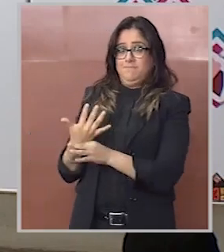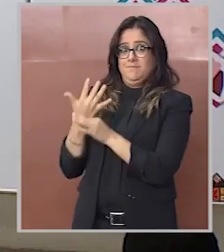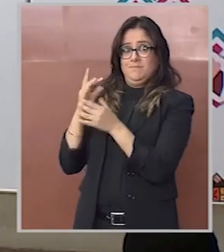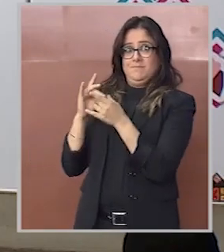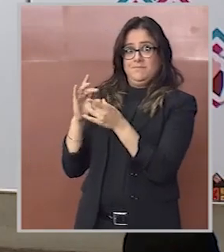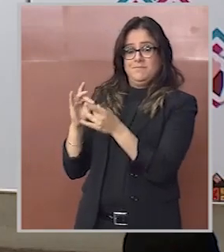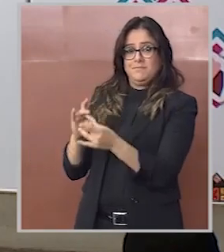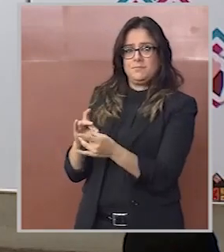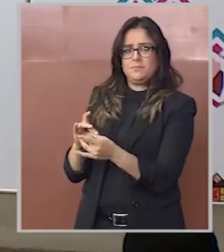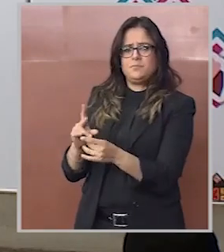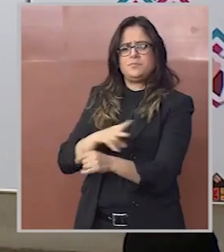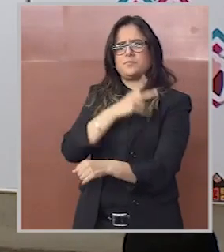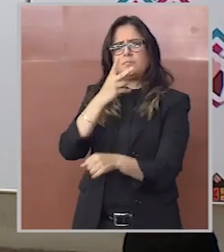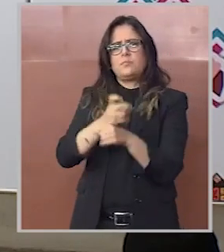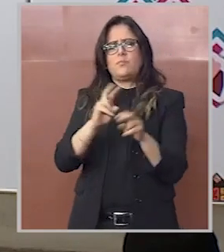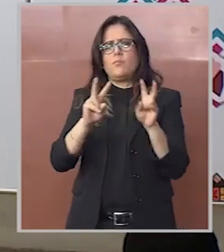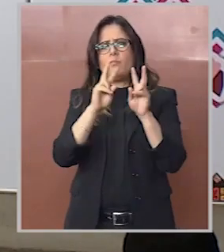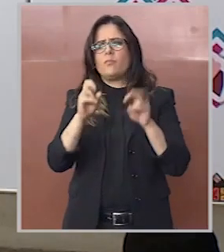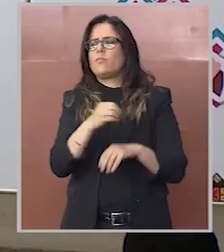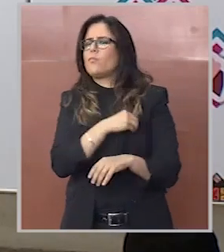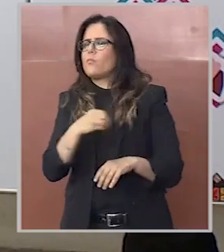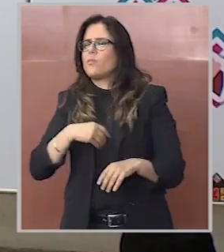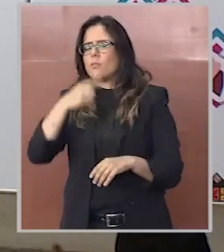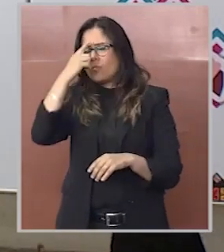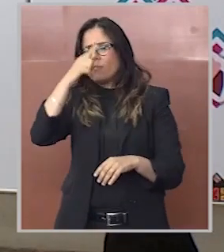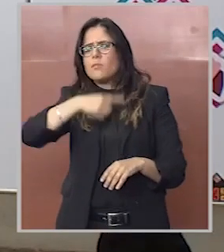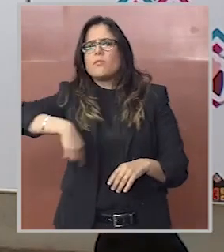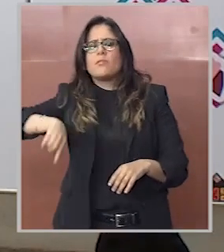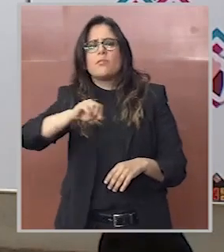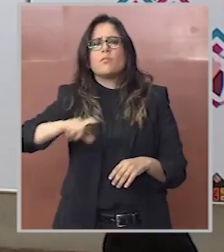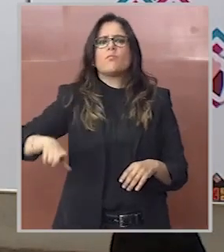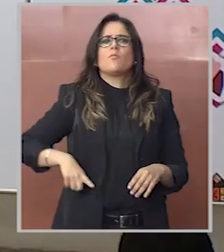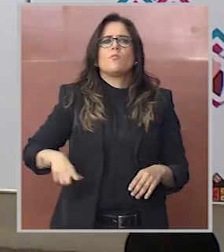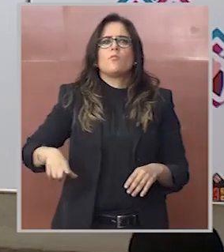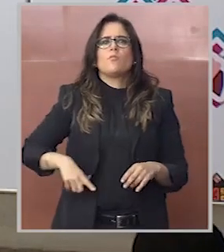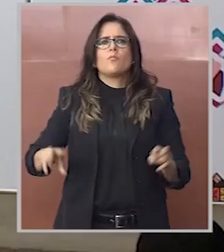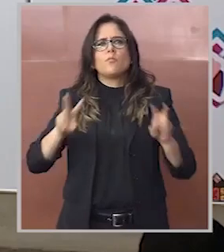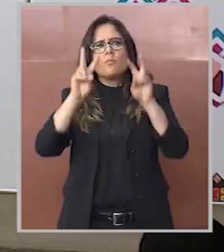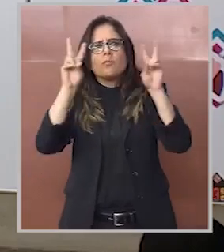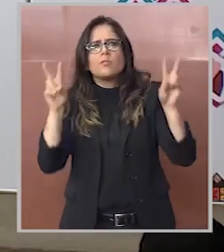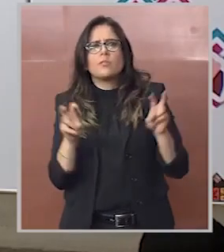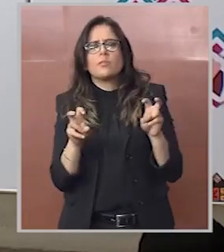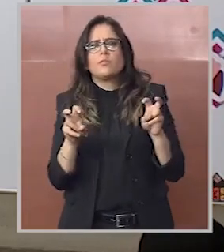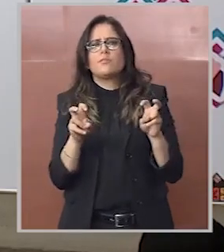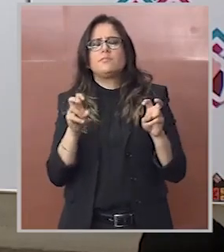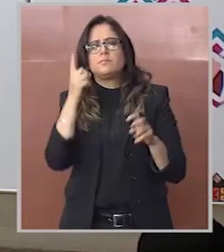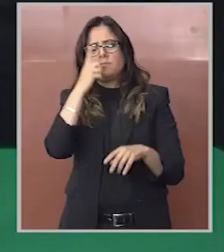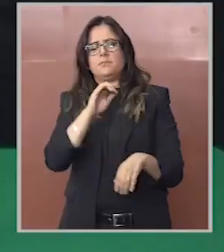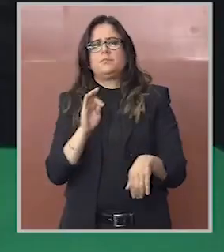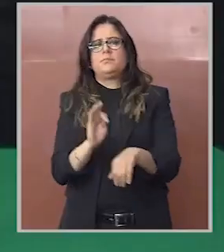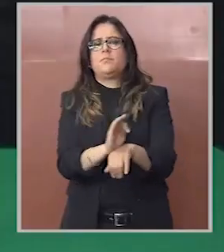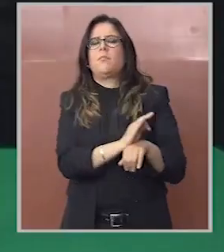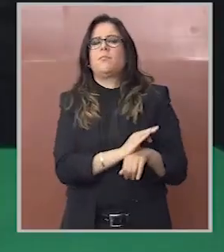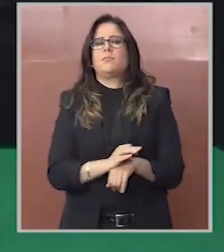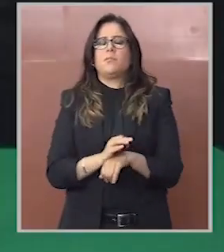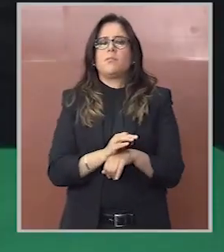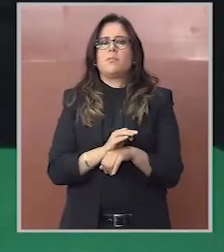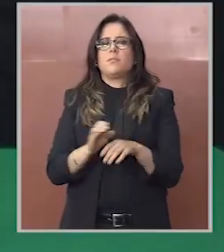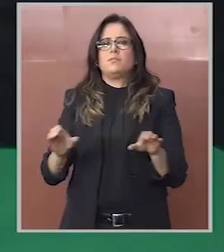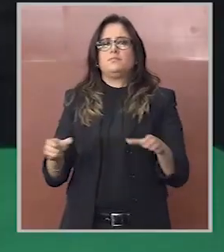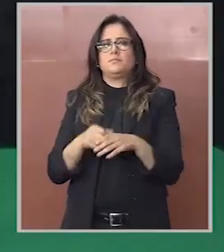Estados en materia de defensa de los pueblos indígenas defensa de las personas y de las